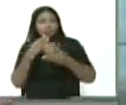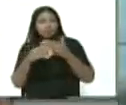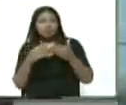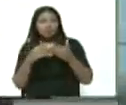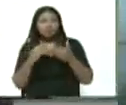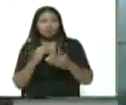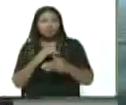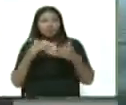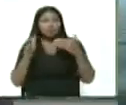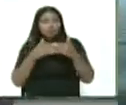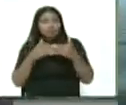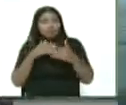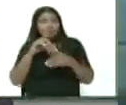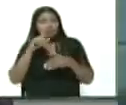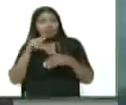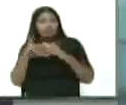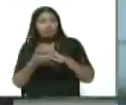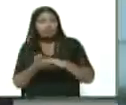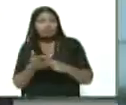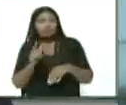o sea muy amplia